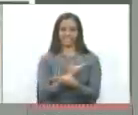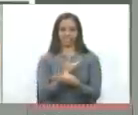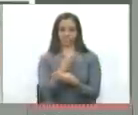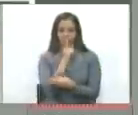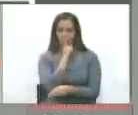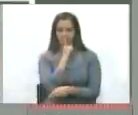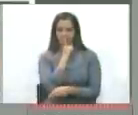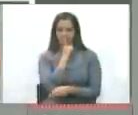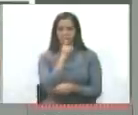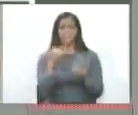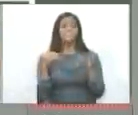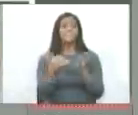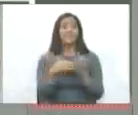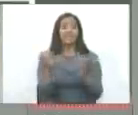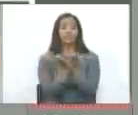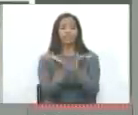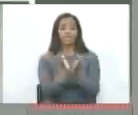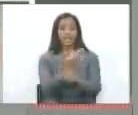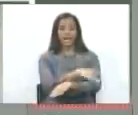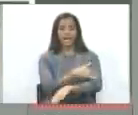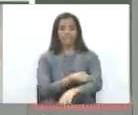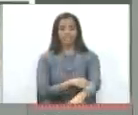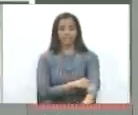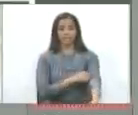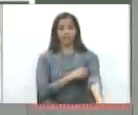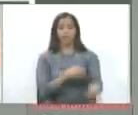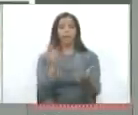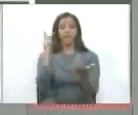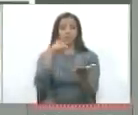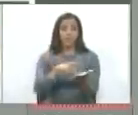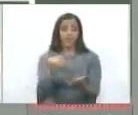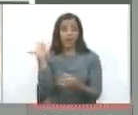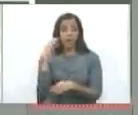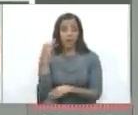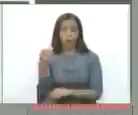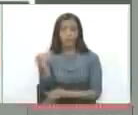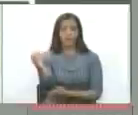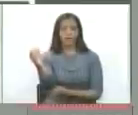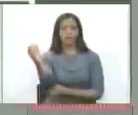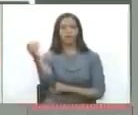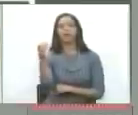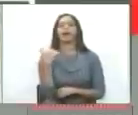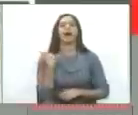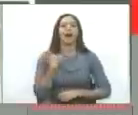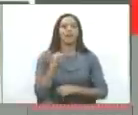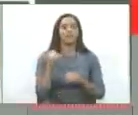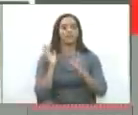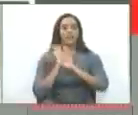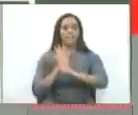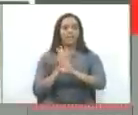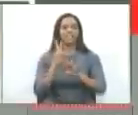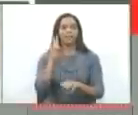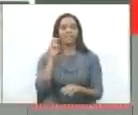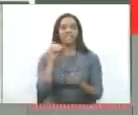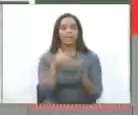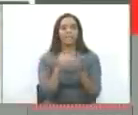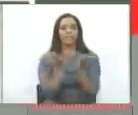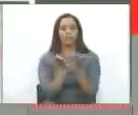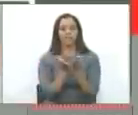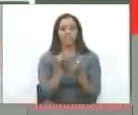en las calles. Cuando él aterrizó en Bogotá, Iván Duque, había una marcha de 20.000 estudiantes. Y lo que hizo